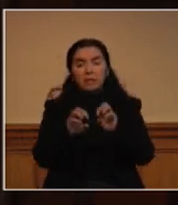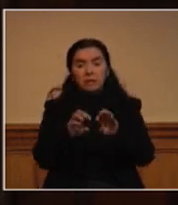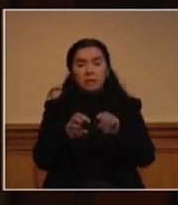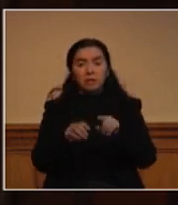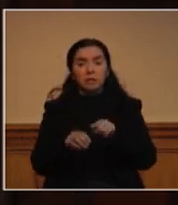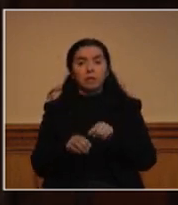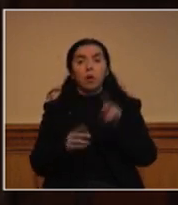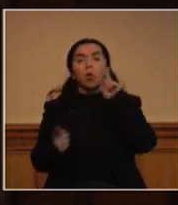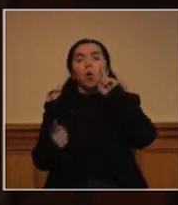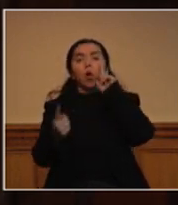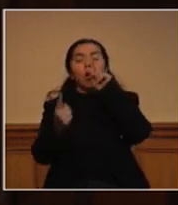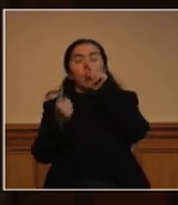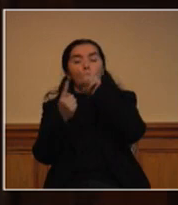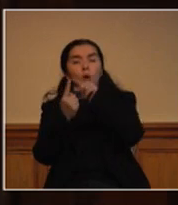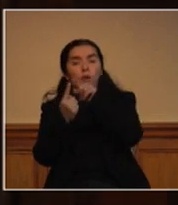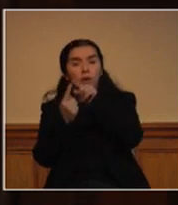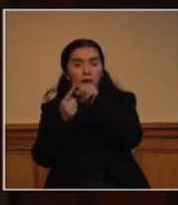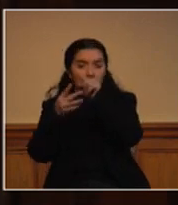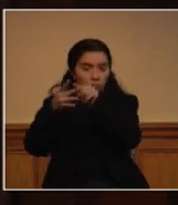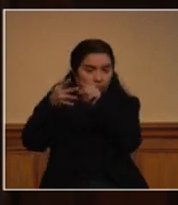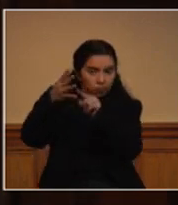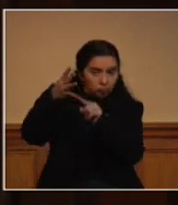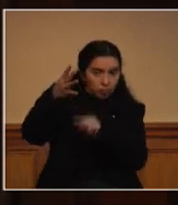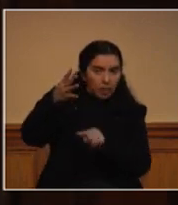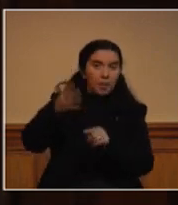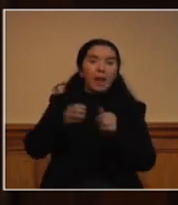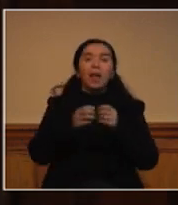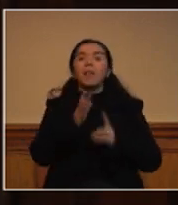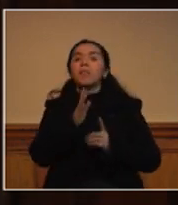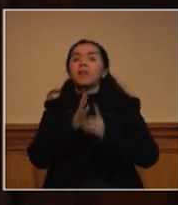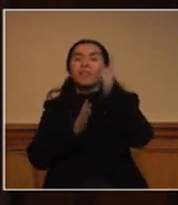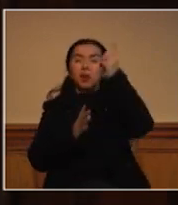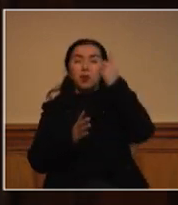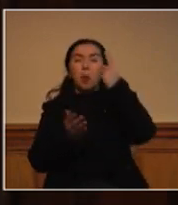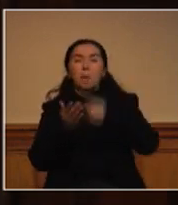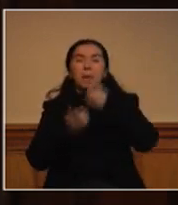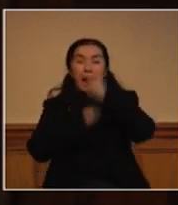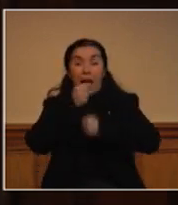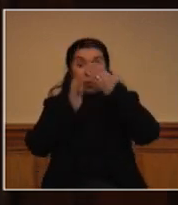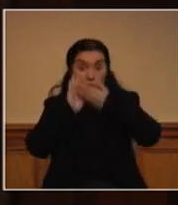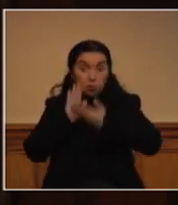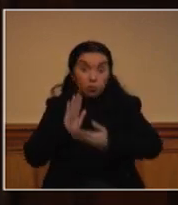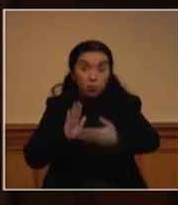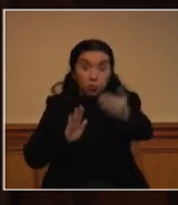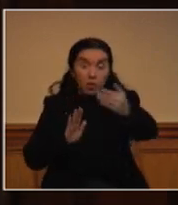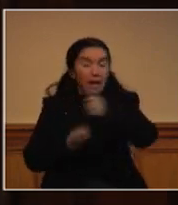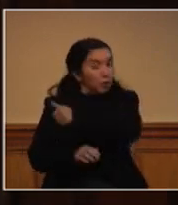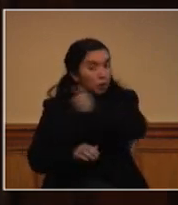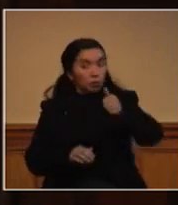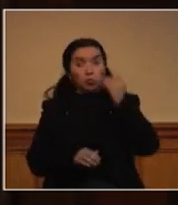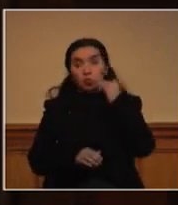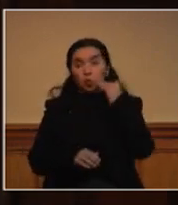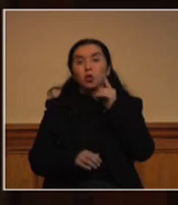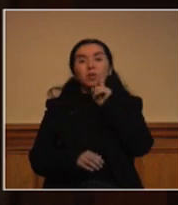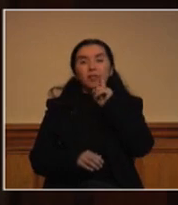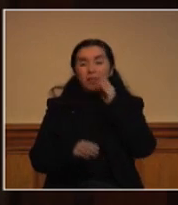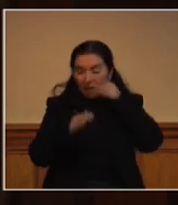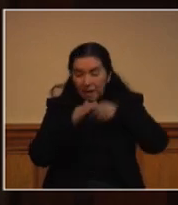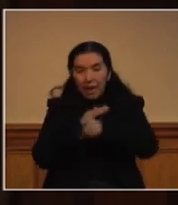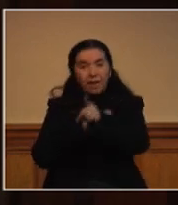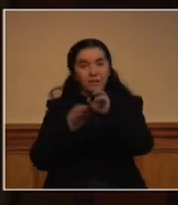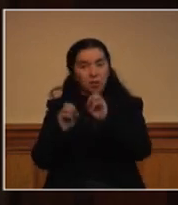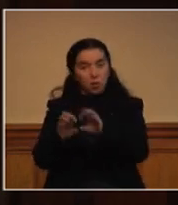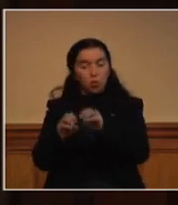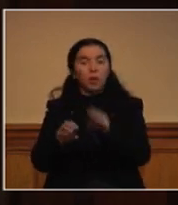los objetivos que se plantean para el desarrollo y para el milenio, en el que como objetivo principal es que todos los niños tengan acceso a una